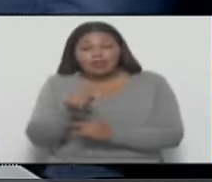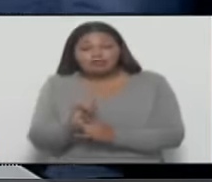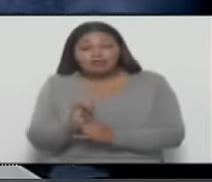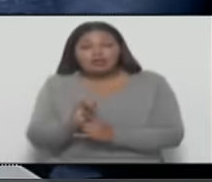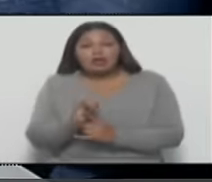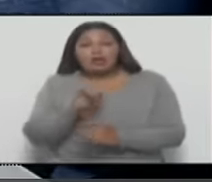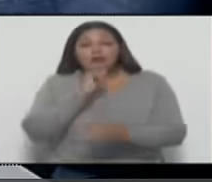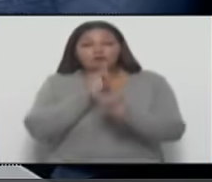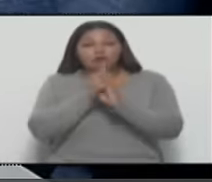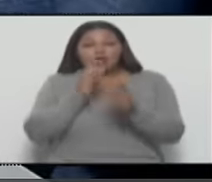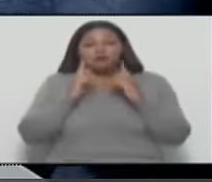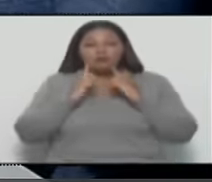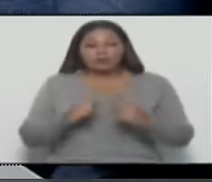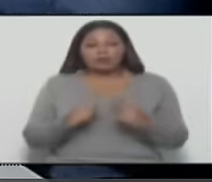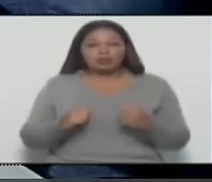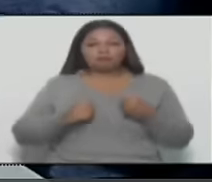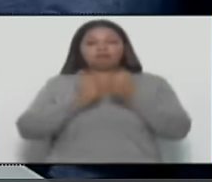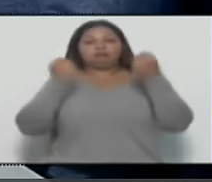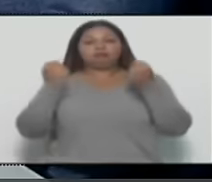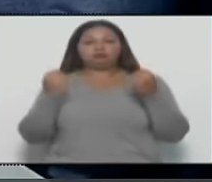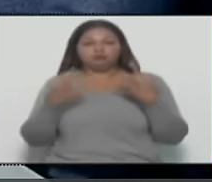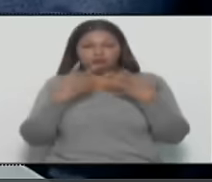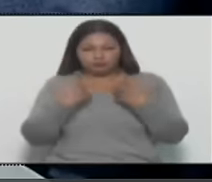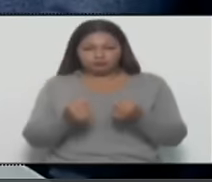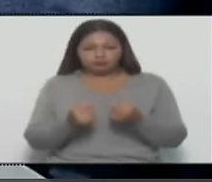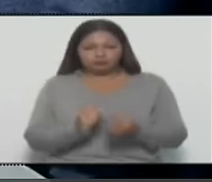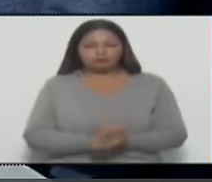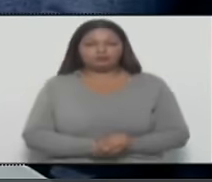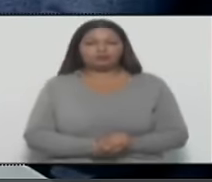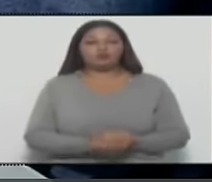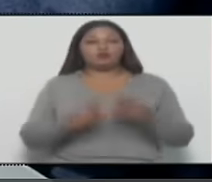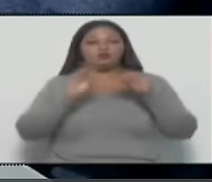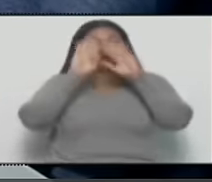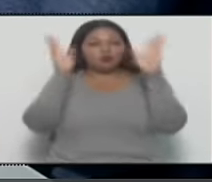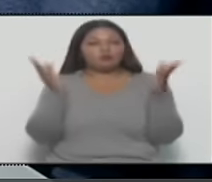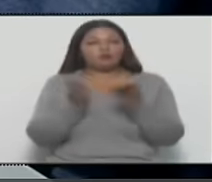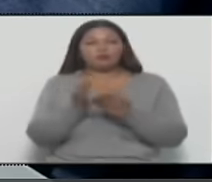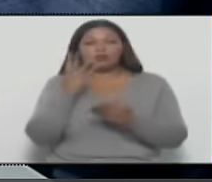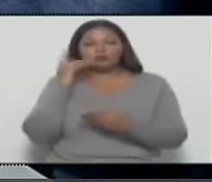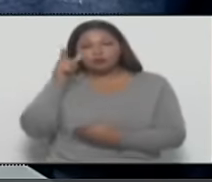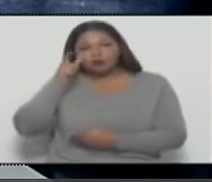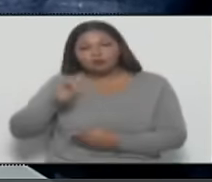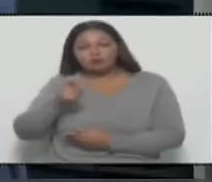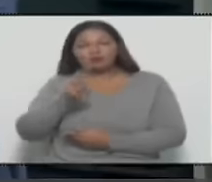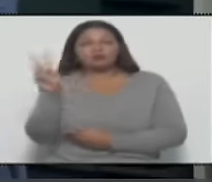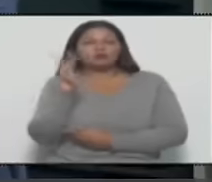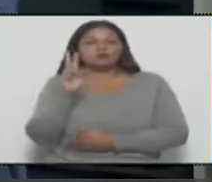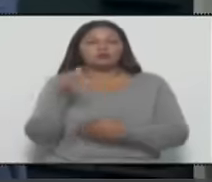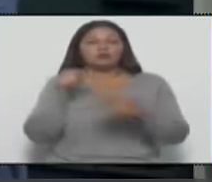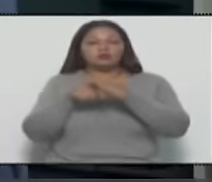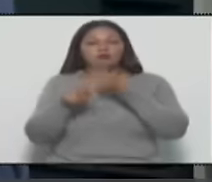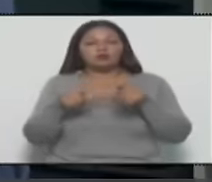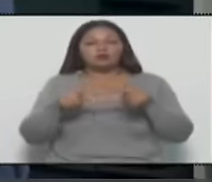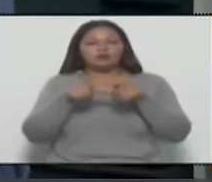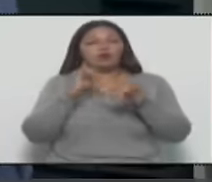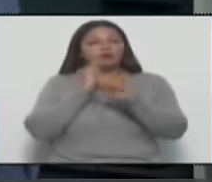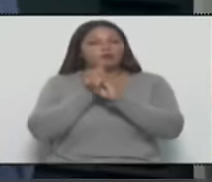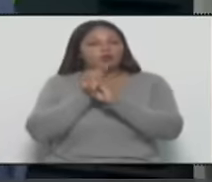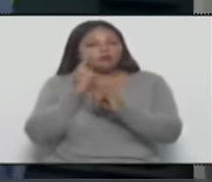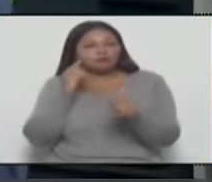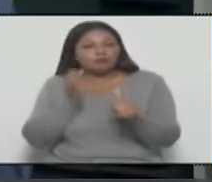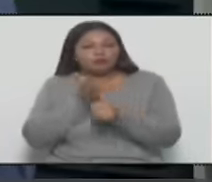justamente colapsa. Entonces, todo el mundo, por ejemplo, el pueblo venezolano, tratando de ingresar a esos portales web para